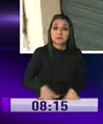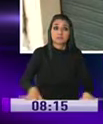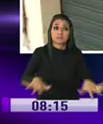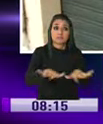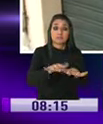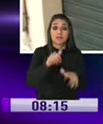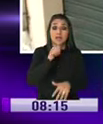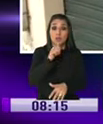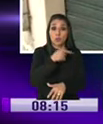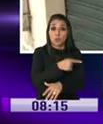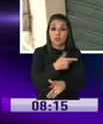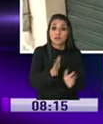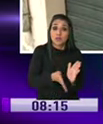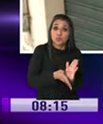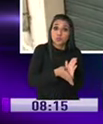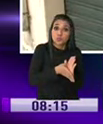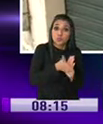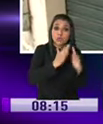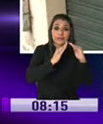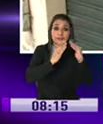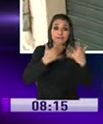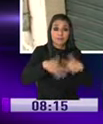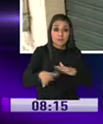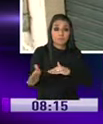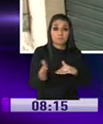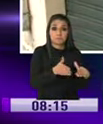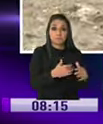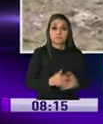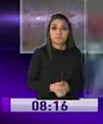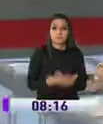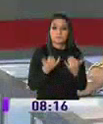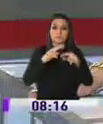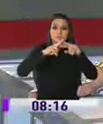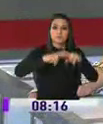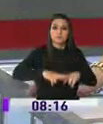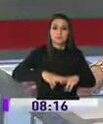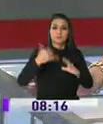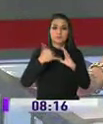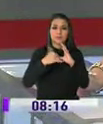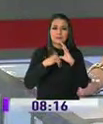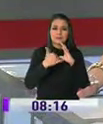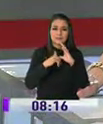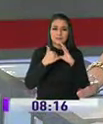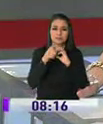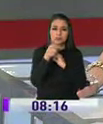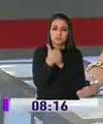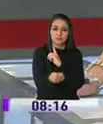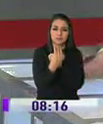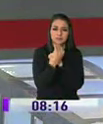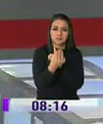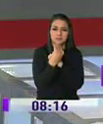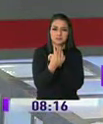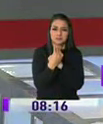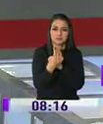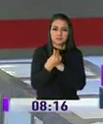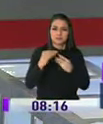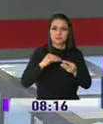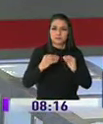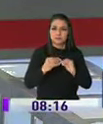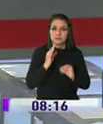Ya se está afectando a la propiedad privada. Ahora es momento de revisar cuáles son las novedades que ustedes nos están enviando a nuestro número de